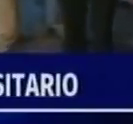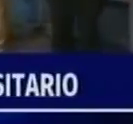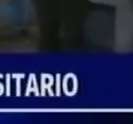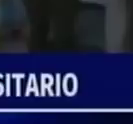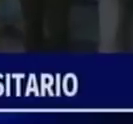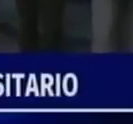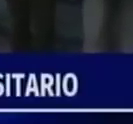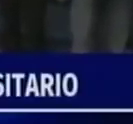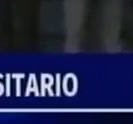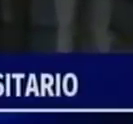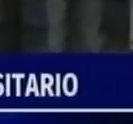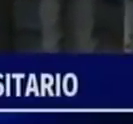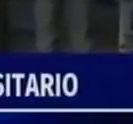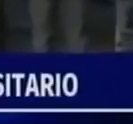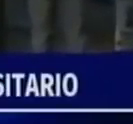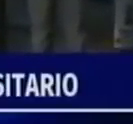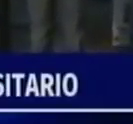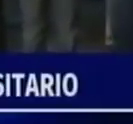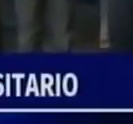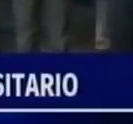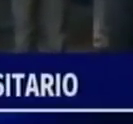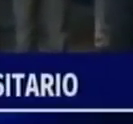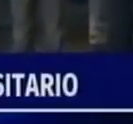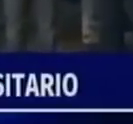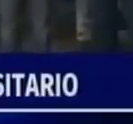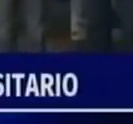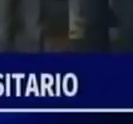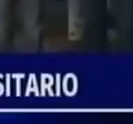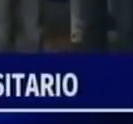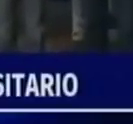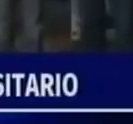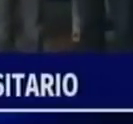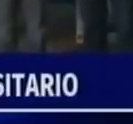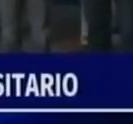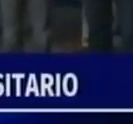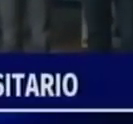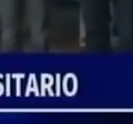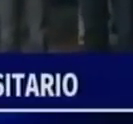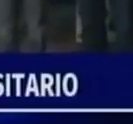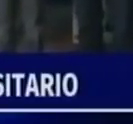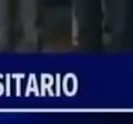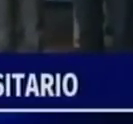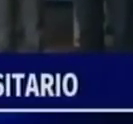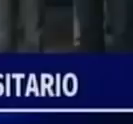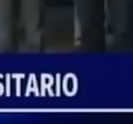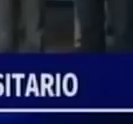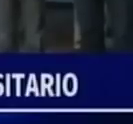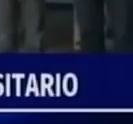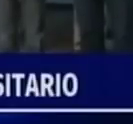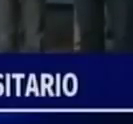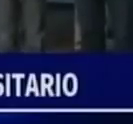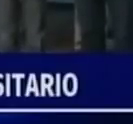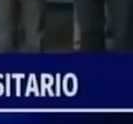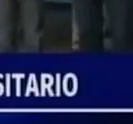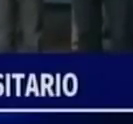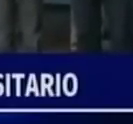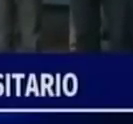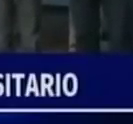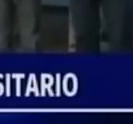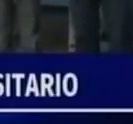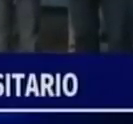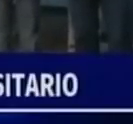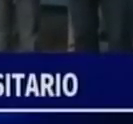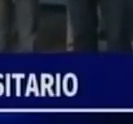contrataciones técnicas para que empiece la fabricación del satélite venezolano, que será dirigido desde Venezuela